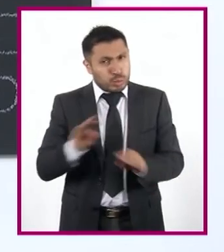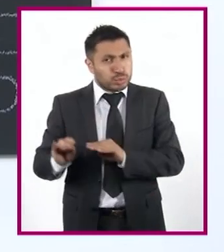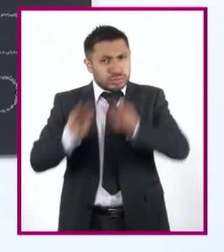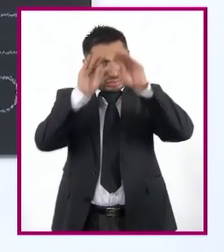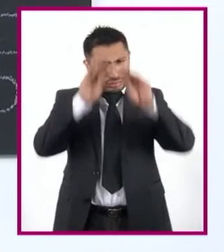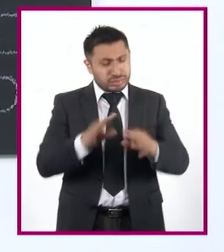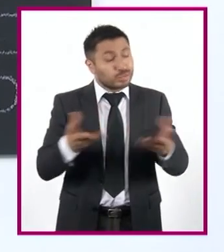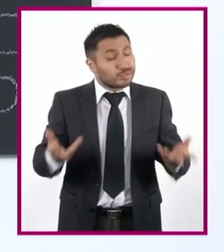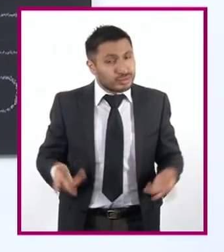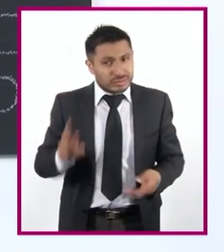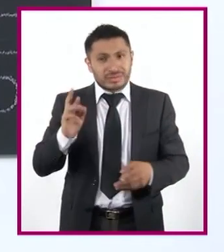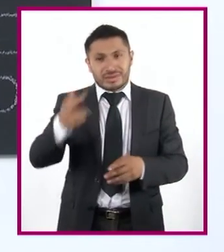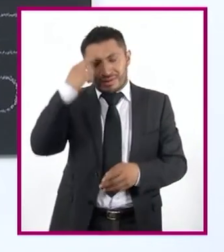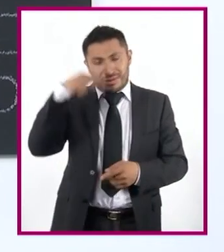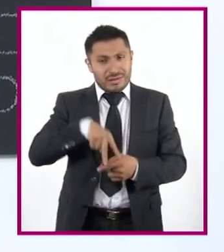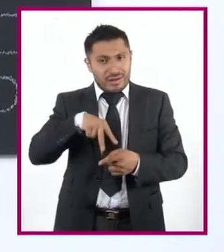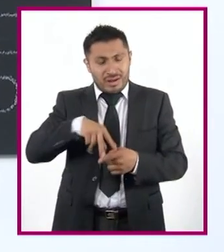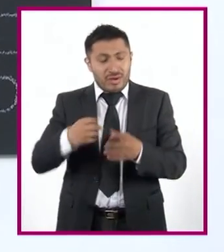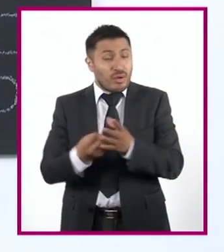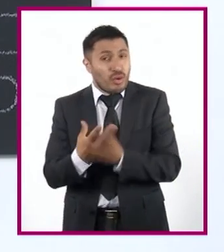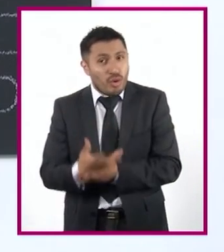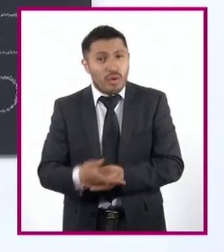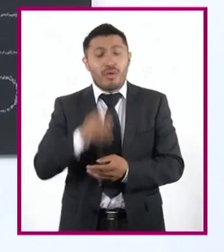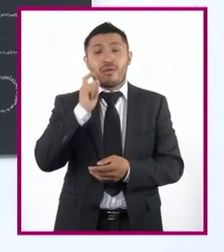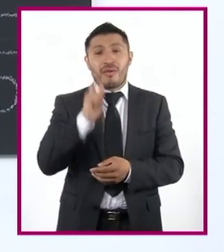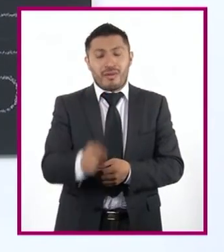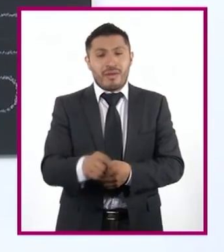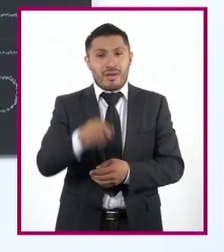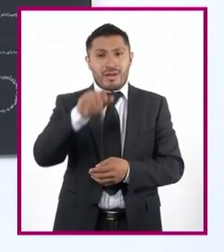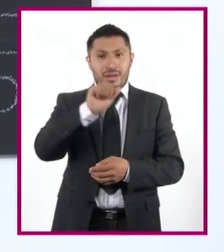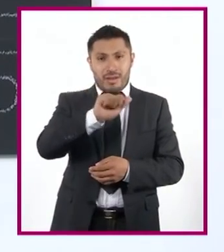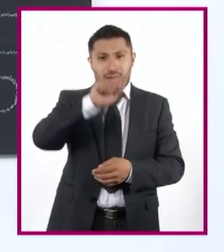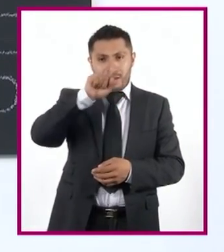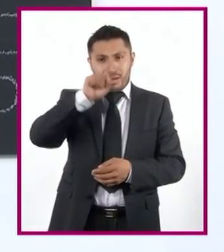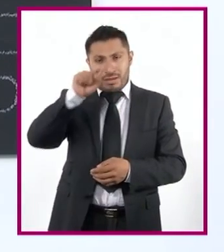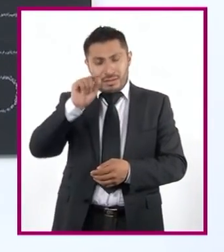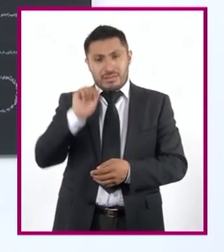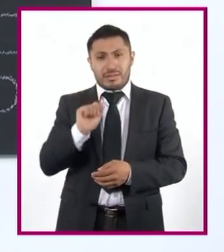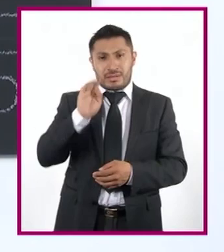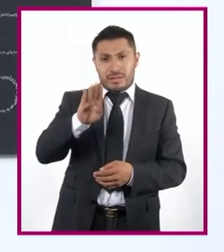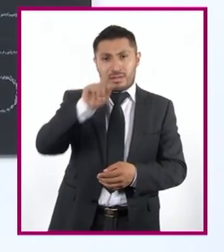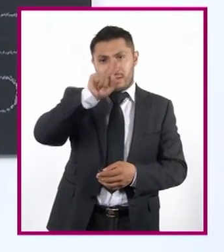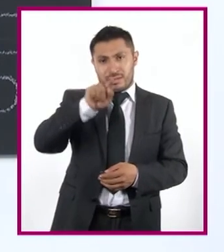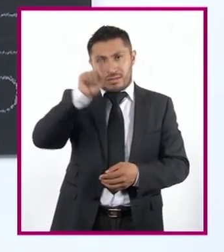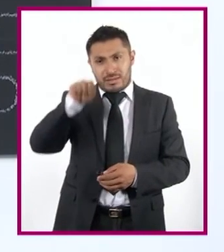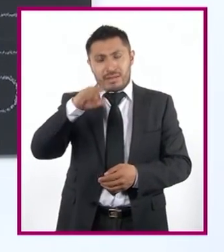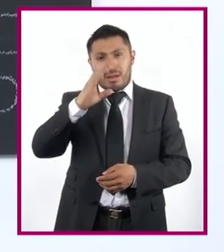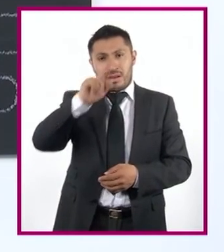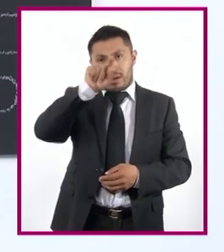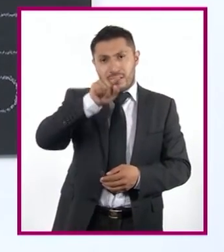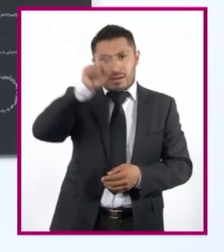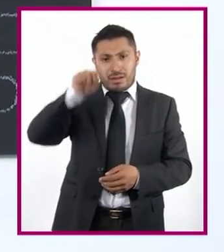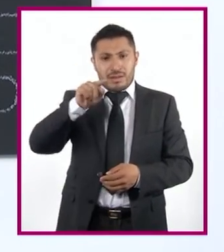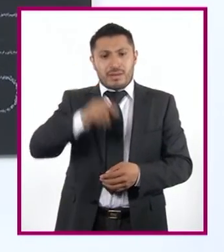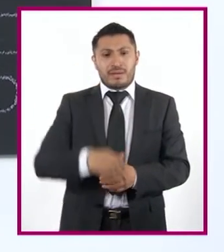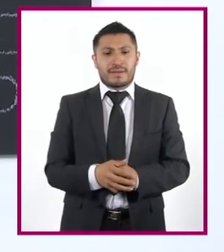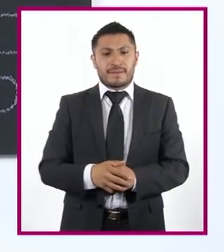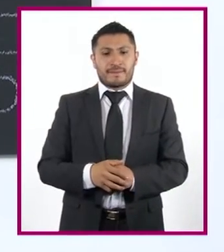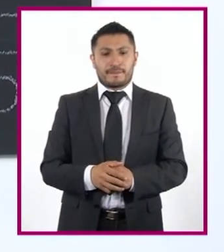triángulo que se formará ahora será el triángulo AB', B', C'.